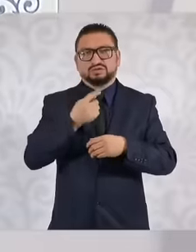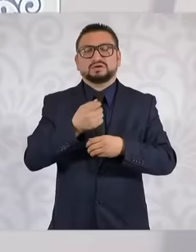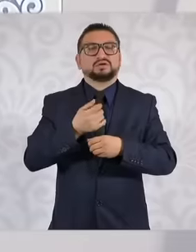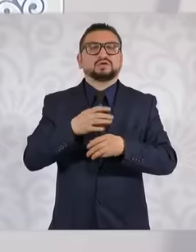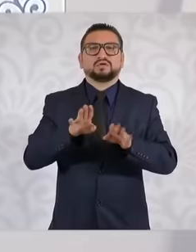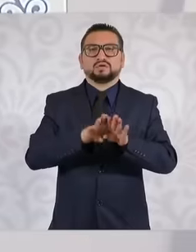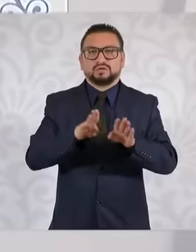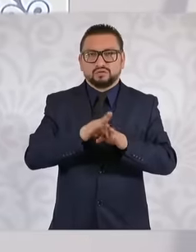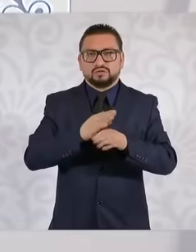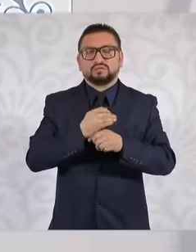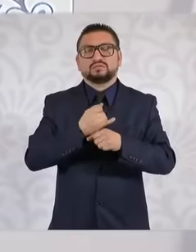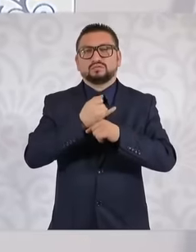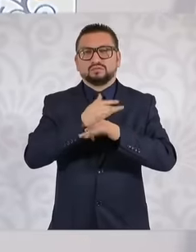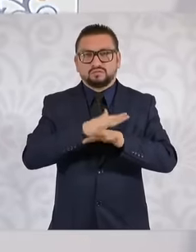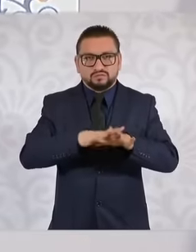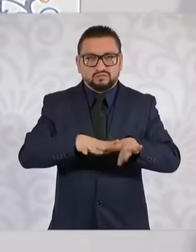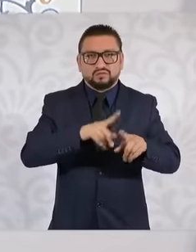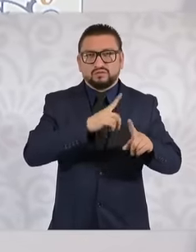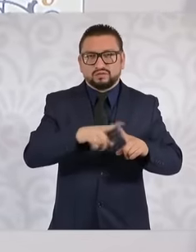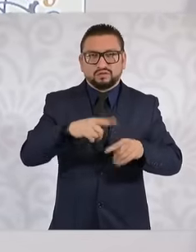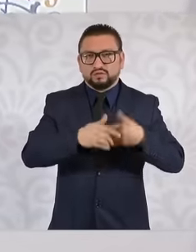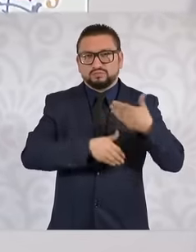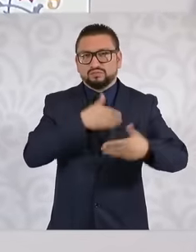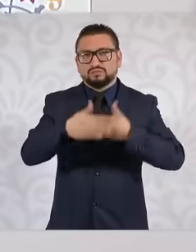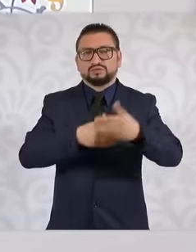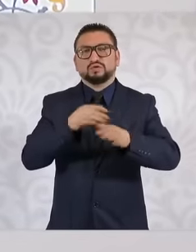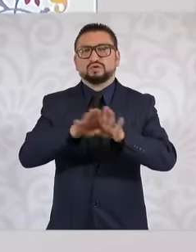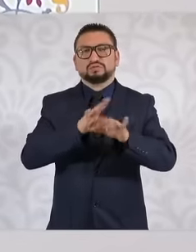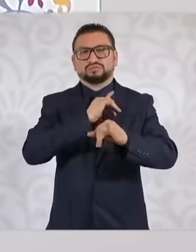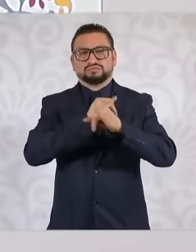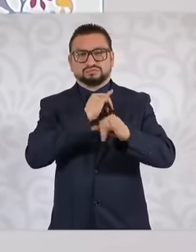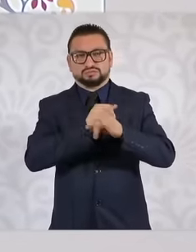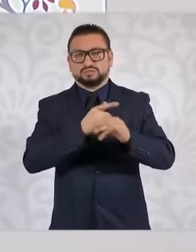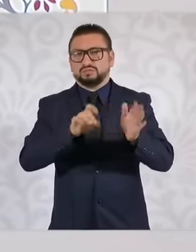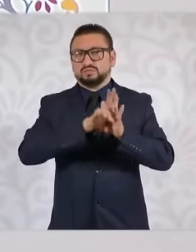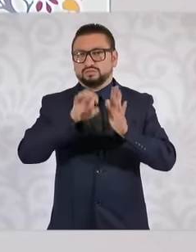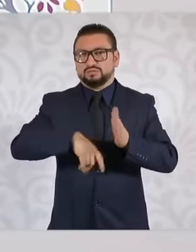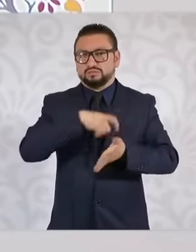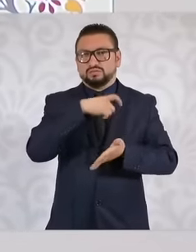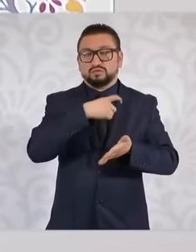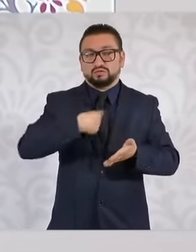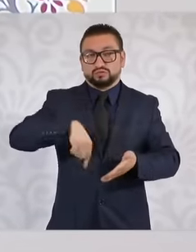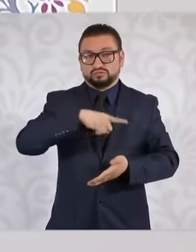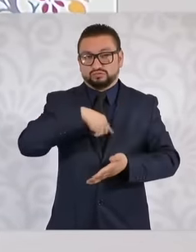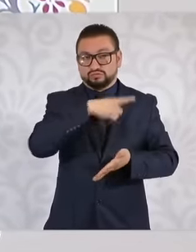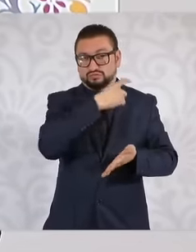digitalización de todo el proceso, desde la compra. Ya va.